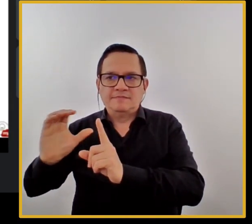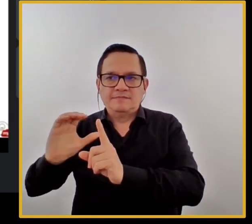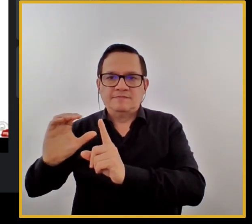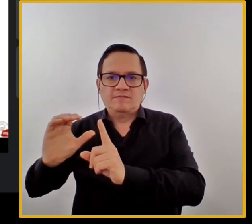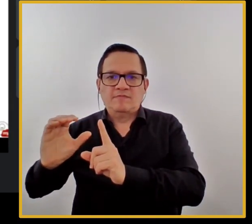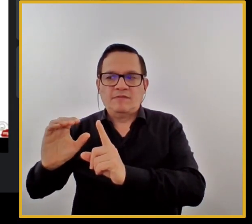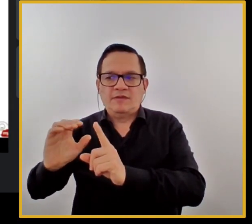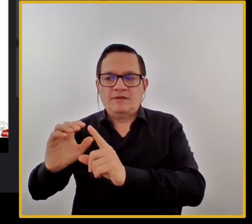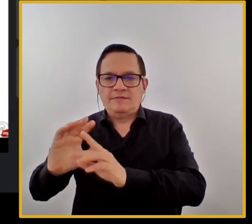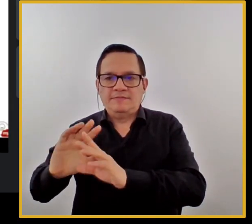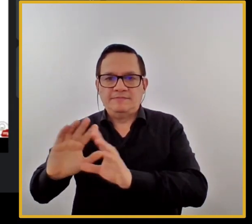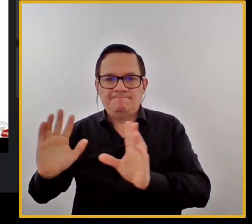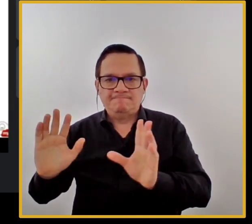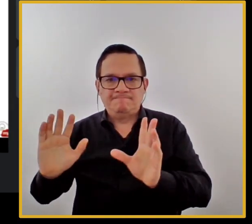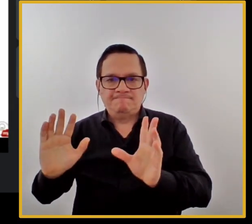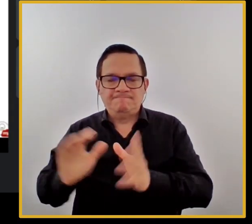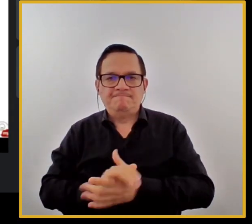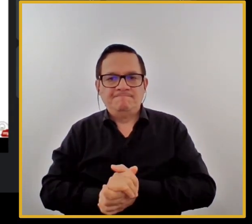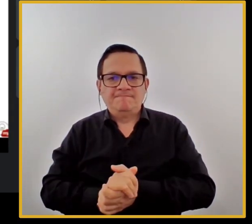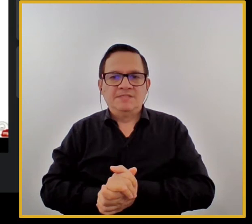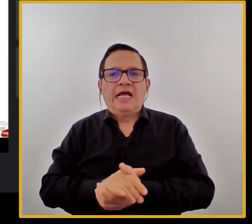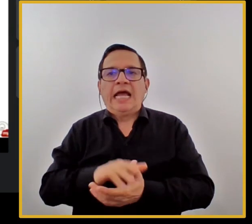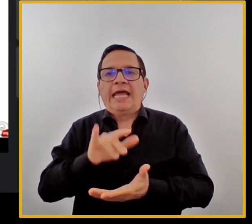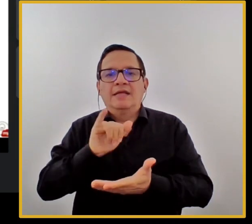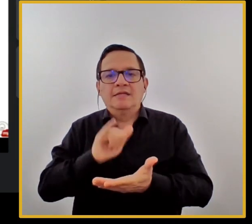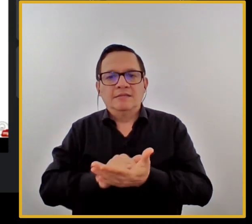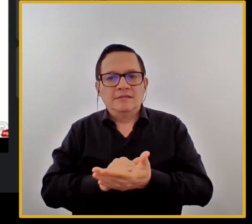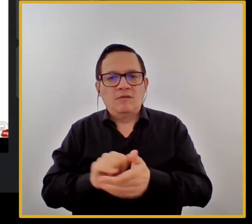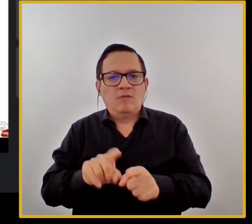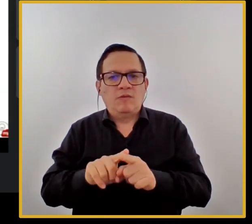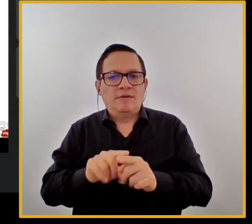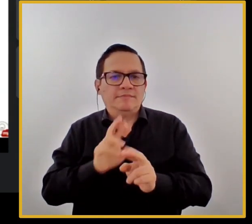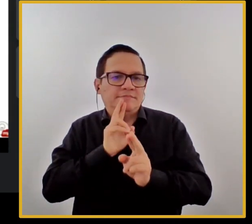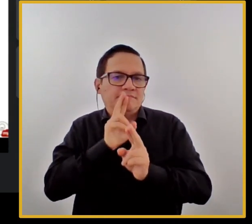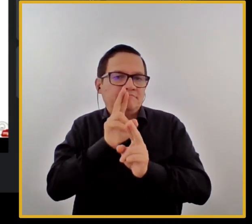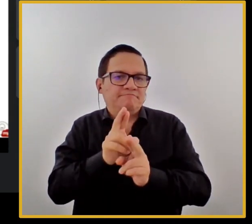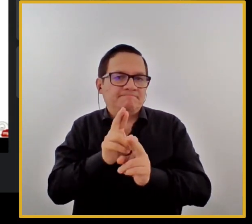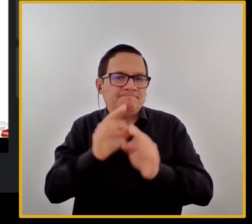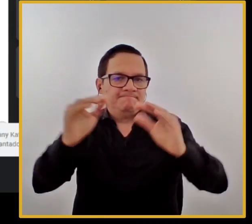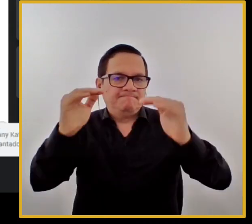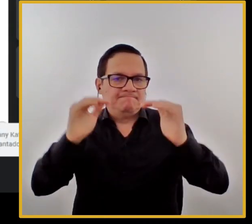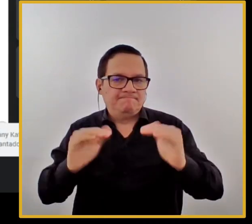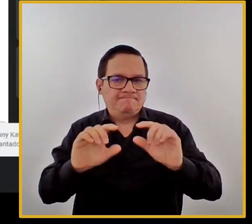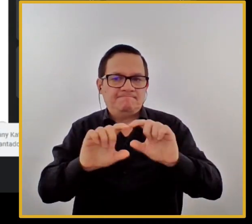y en últimas pues allí tenemos